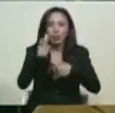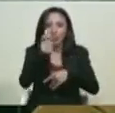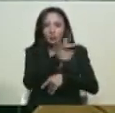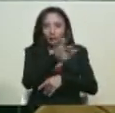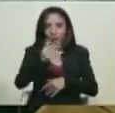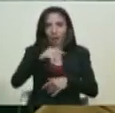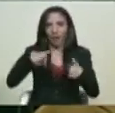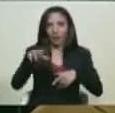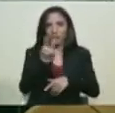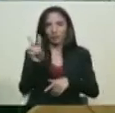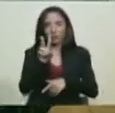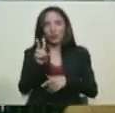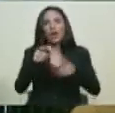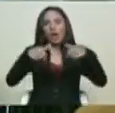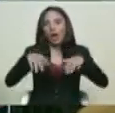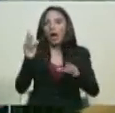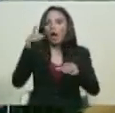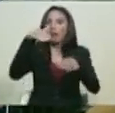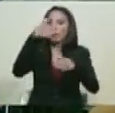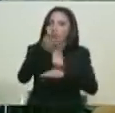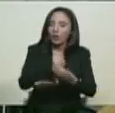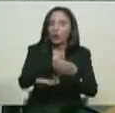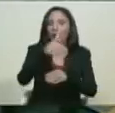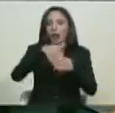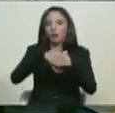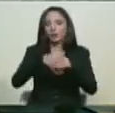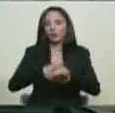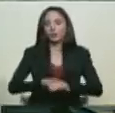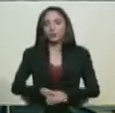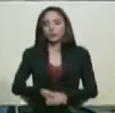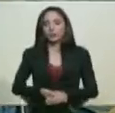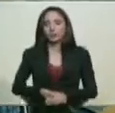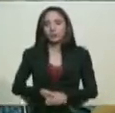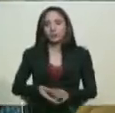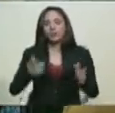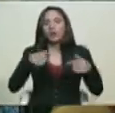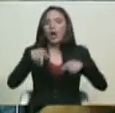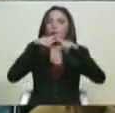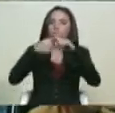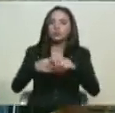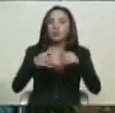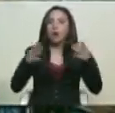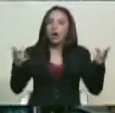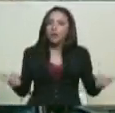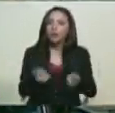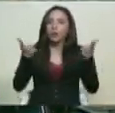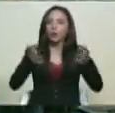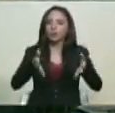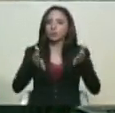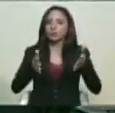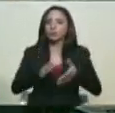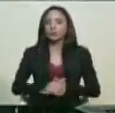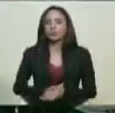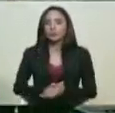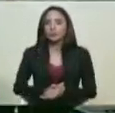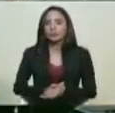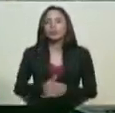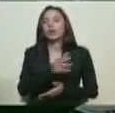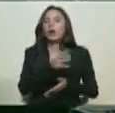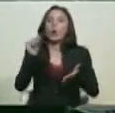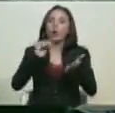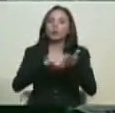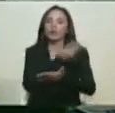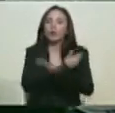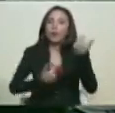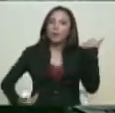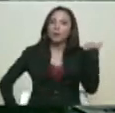20.526.000 ejercieron su derecho al sufragio el día de hoy, dándole la victoria en la reelección al